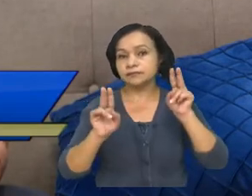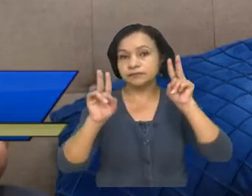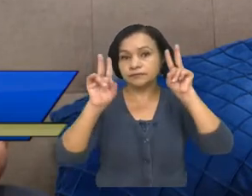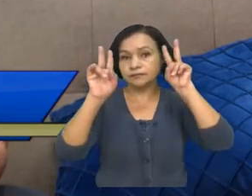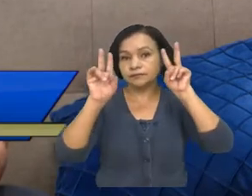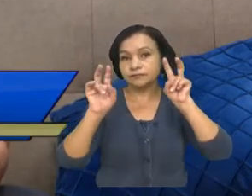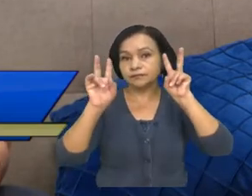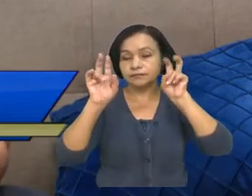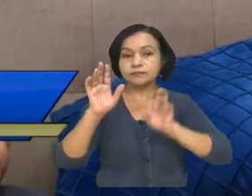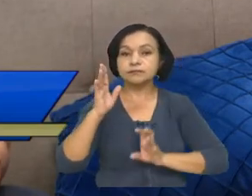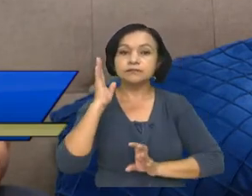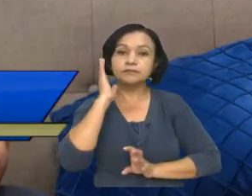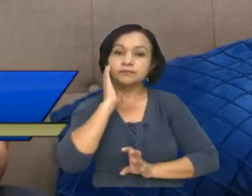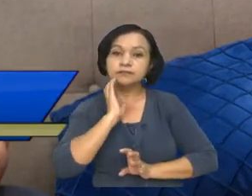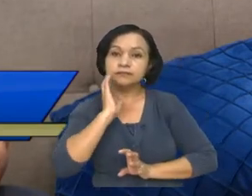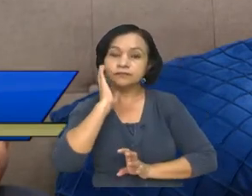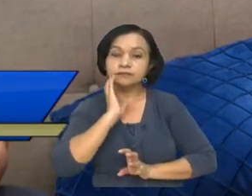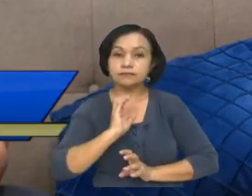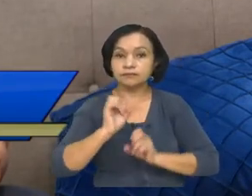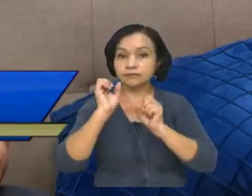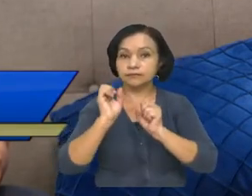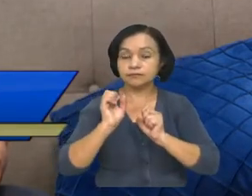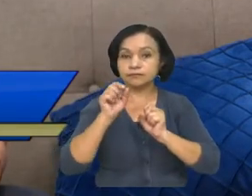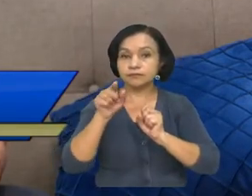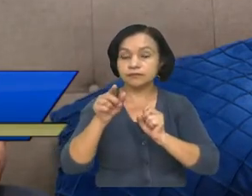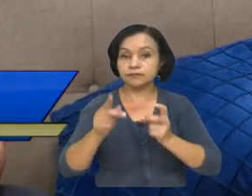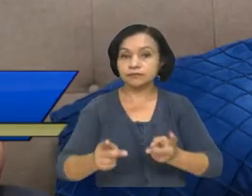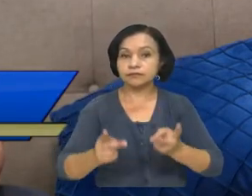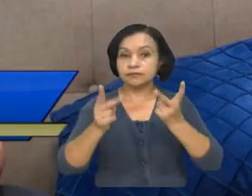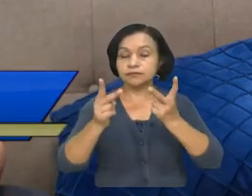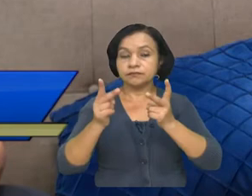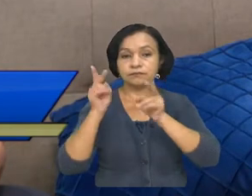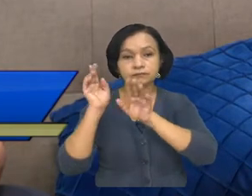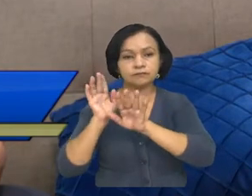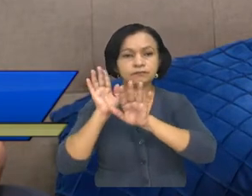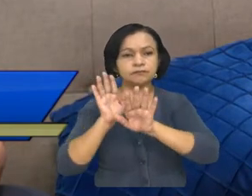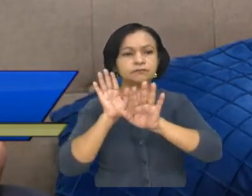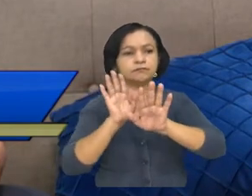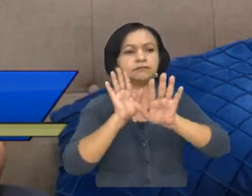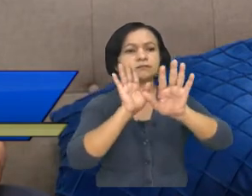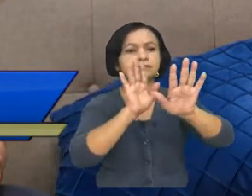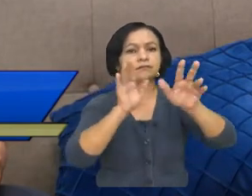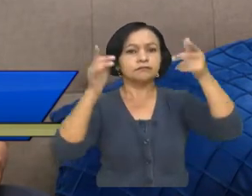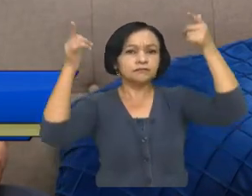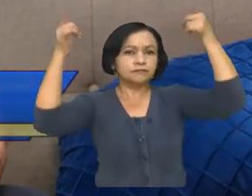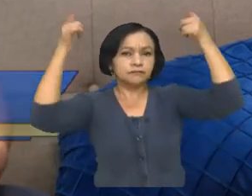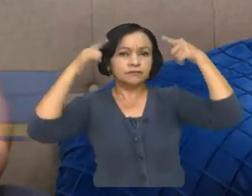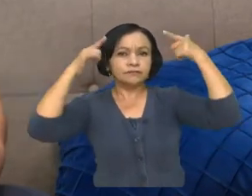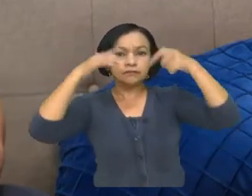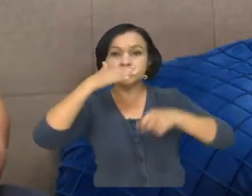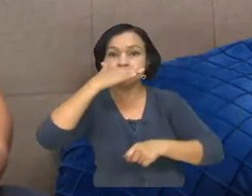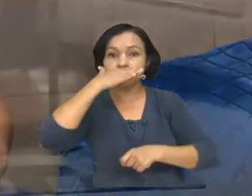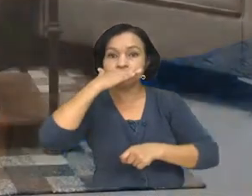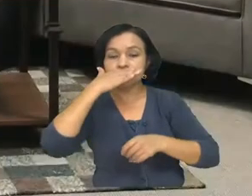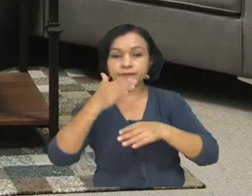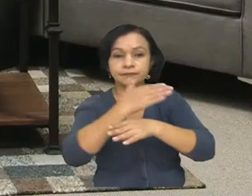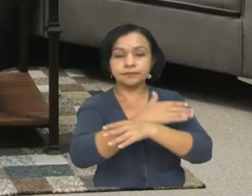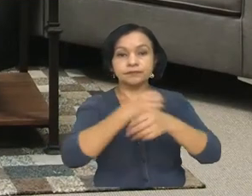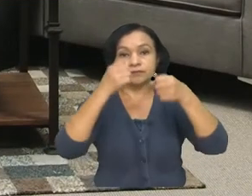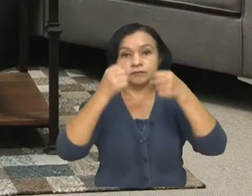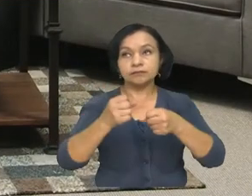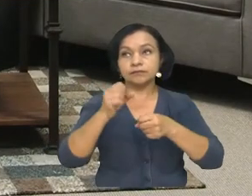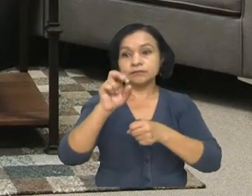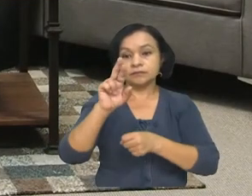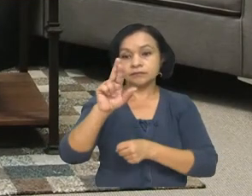la experiencia de uno de los sobrevivientes del repliegue a Masaya, y él es el compañero